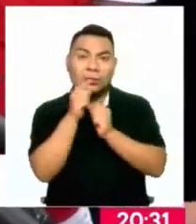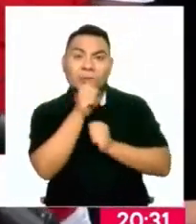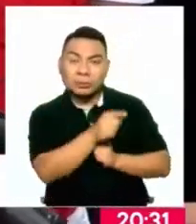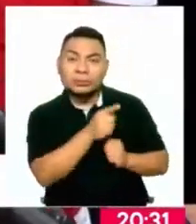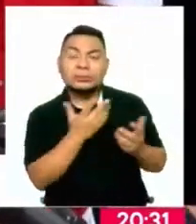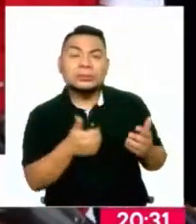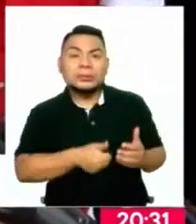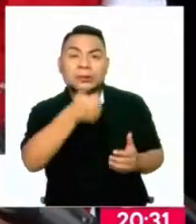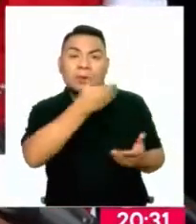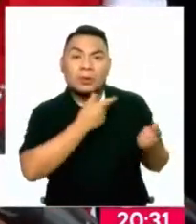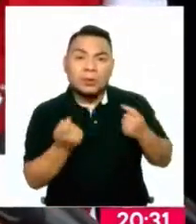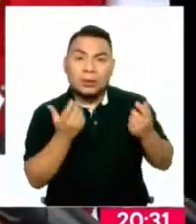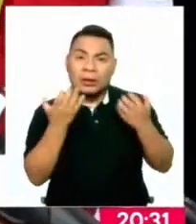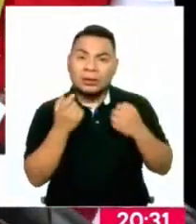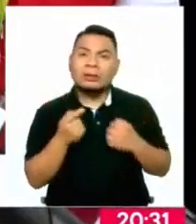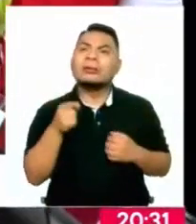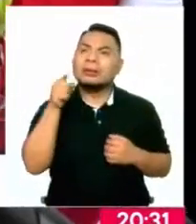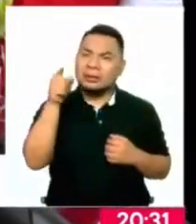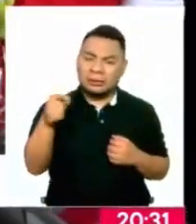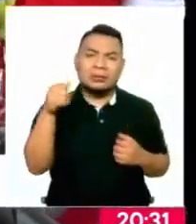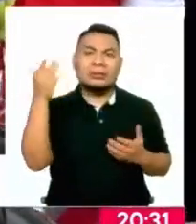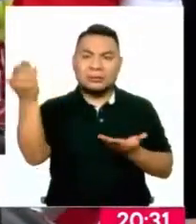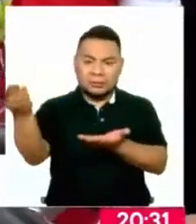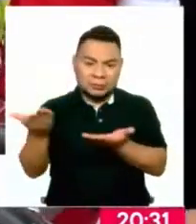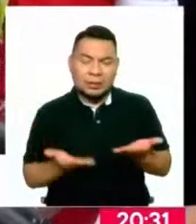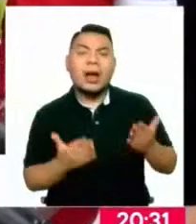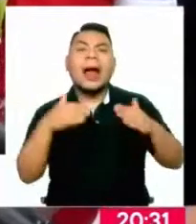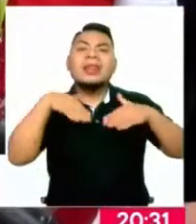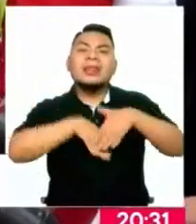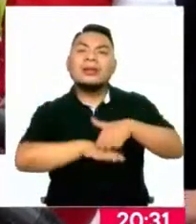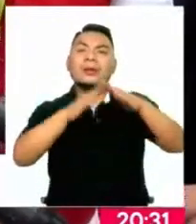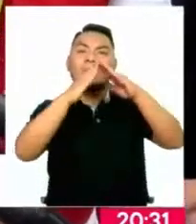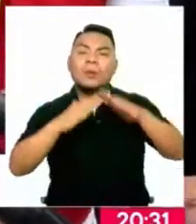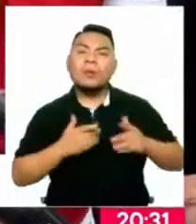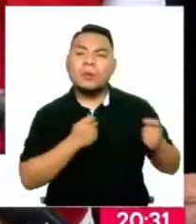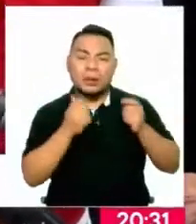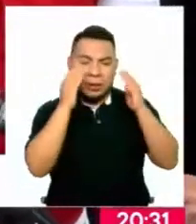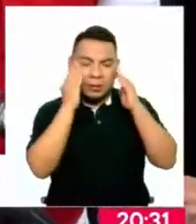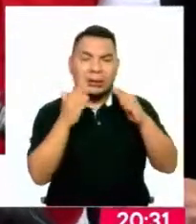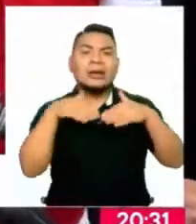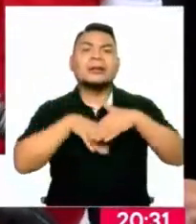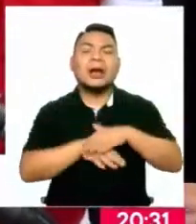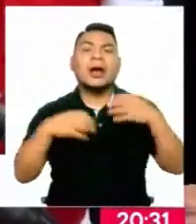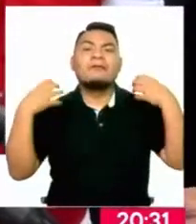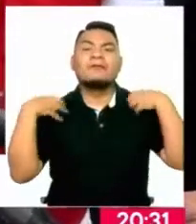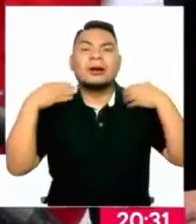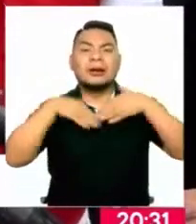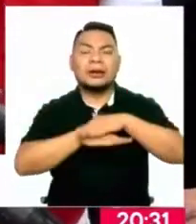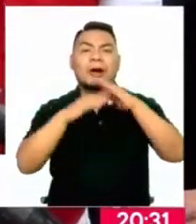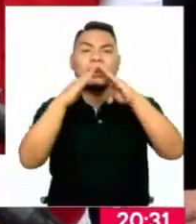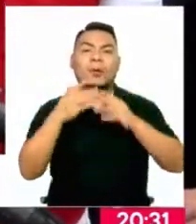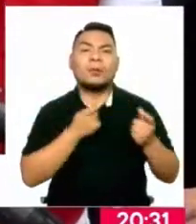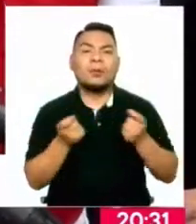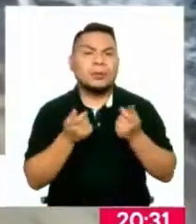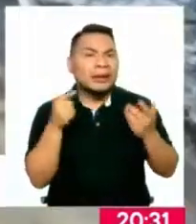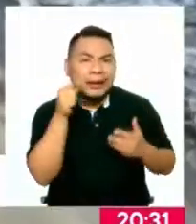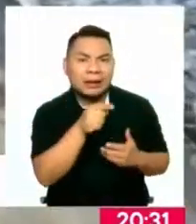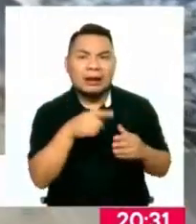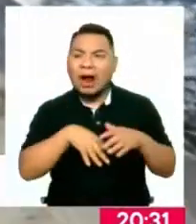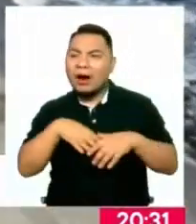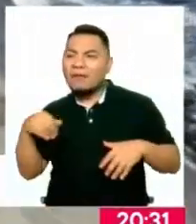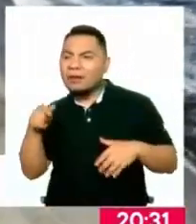las autoridades del gobierno, el local para poder atender, el espacio para poder atender, es el despacho allá en la Secretaría General de